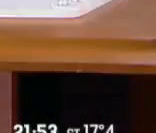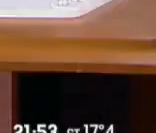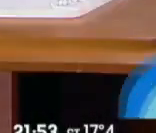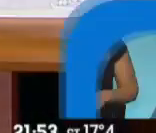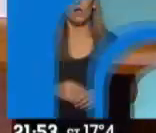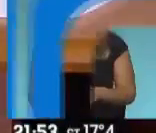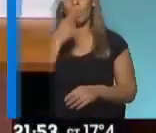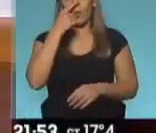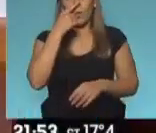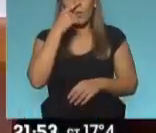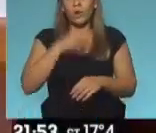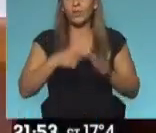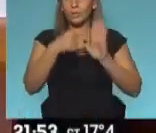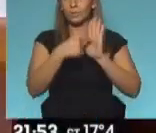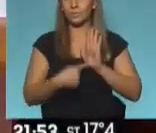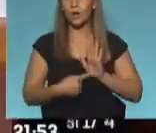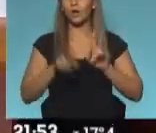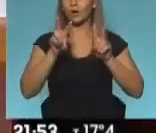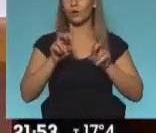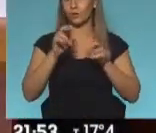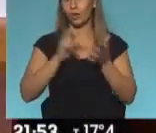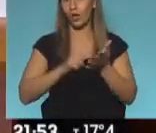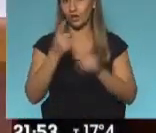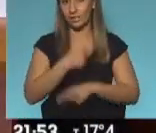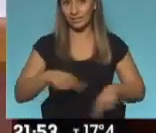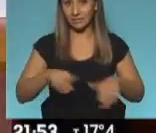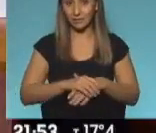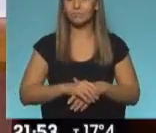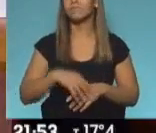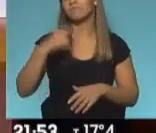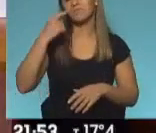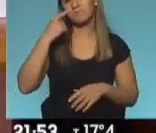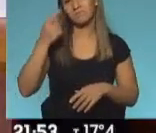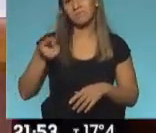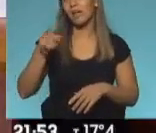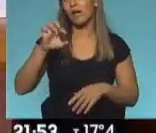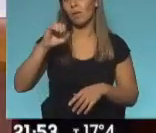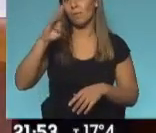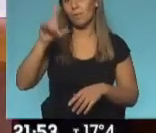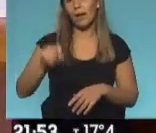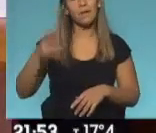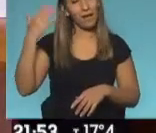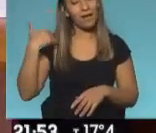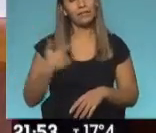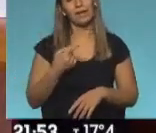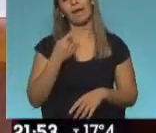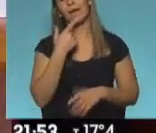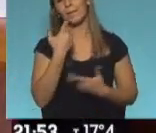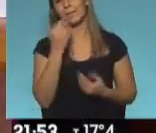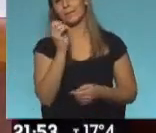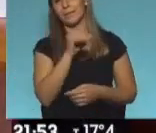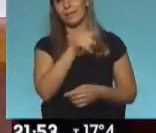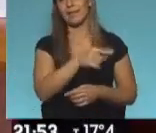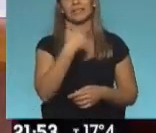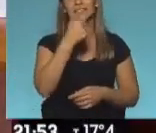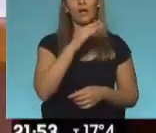Vamos con nuestro último punteo de noticias con nuestros columnistas. Pensar, Pablo Tiburci, que alguna vez cuestionaban a Gabriela Sabatini porque no estaba a la altura de Celes y